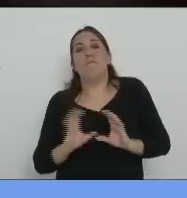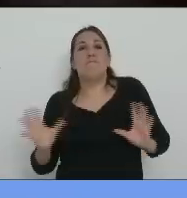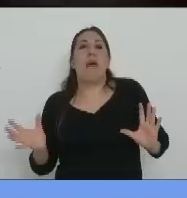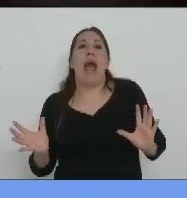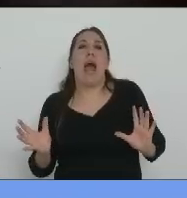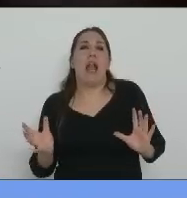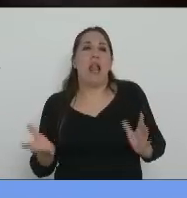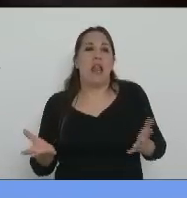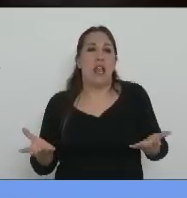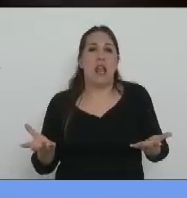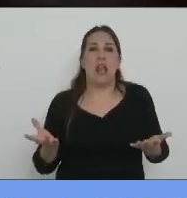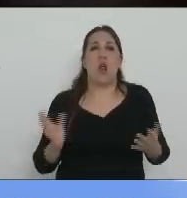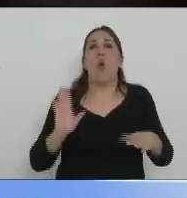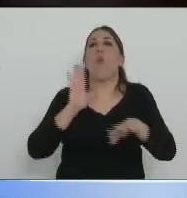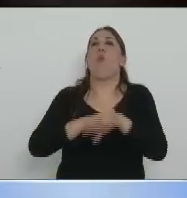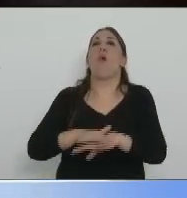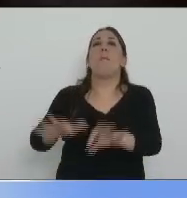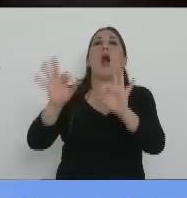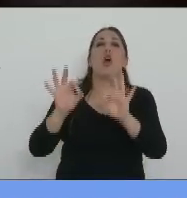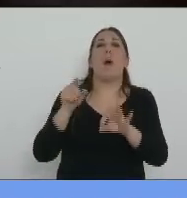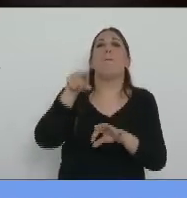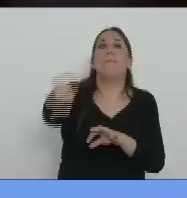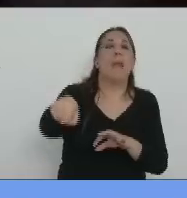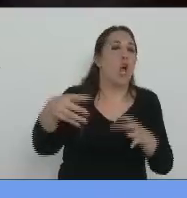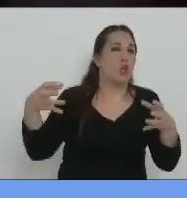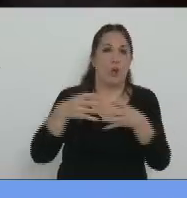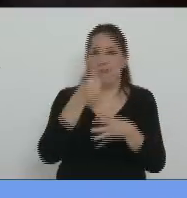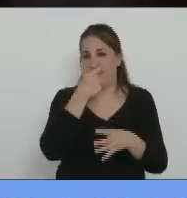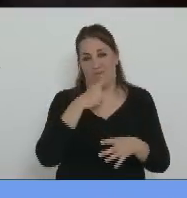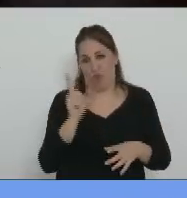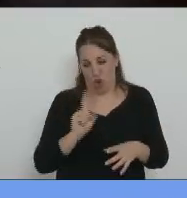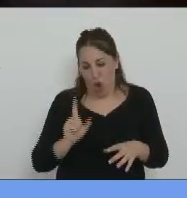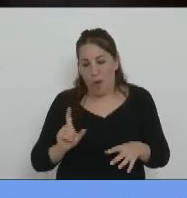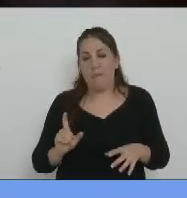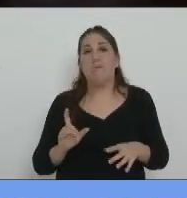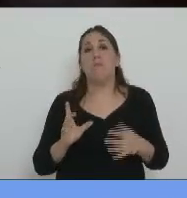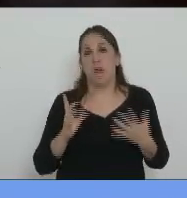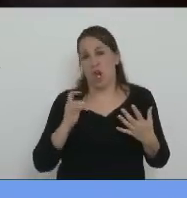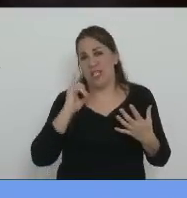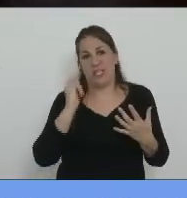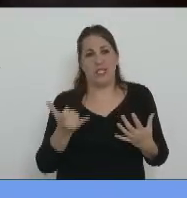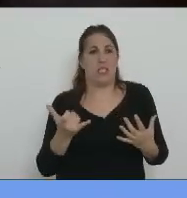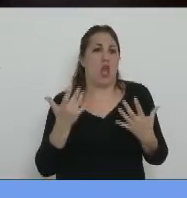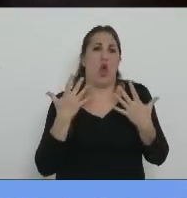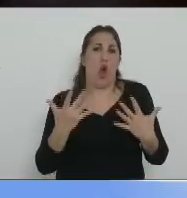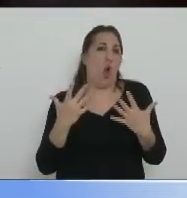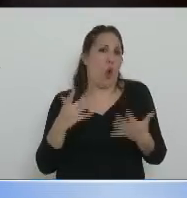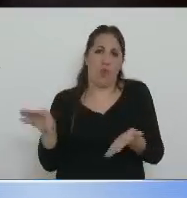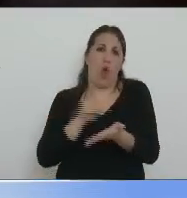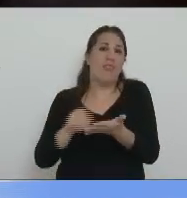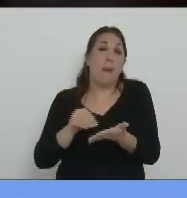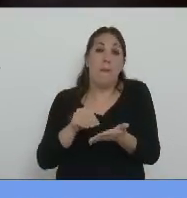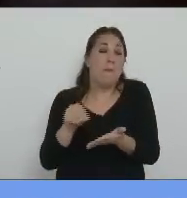culpar a todo cambiemos porque sería absolutamente injusto pero sin duda que hay funcionarios que también son responsables